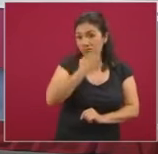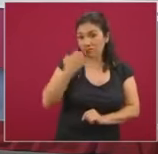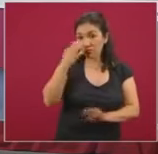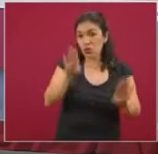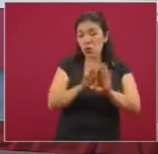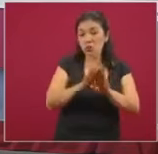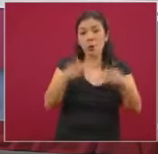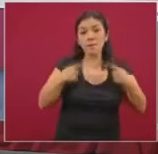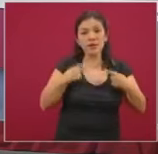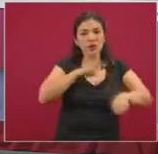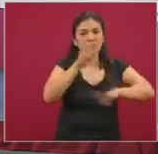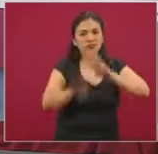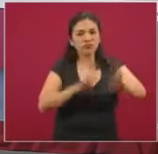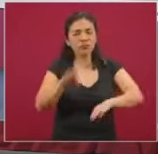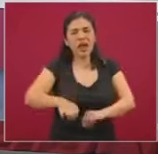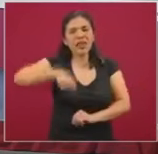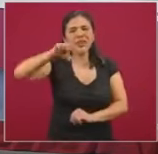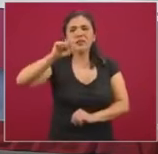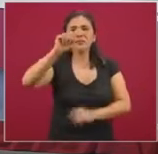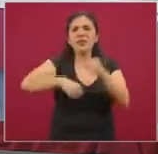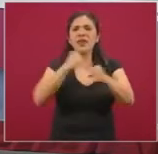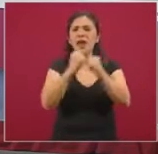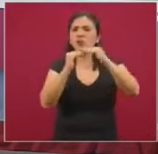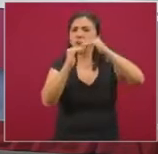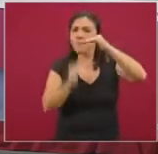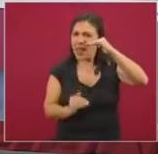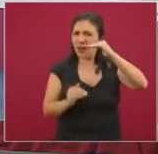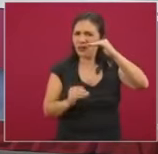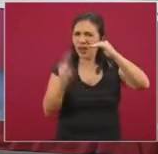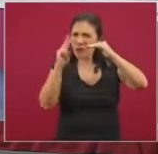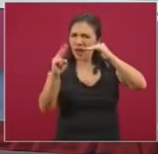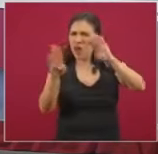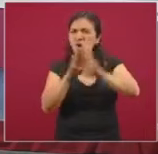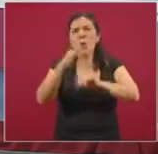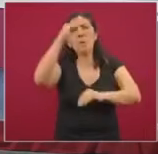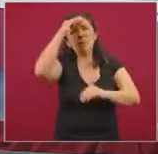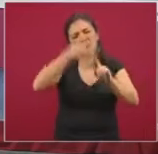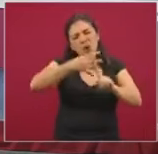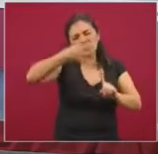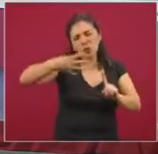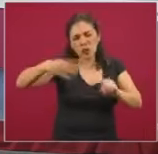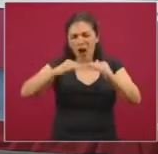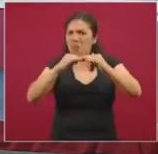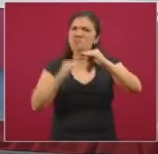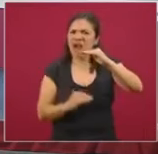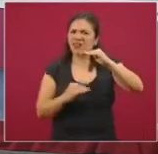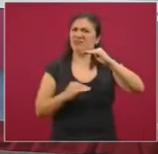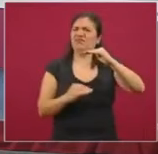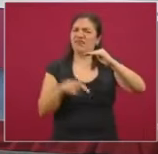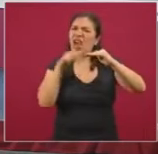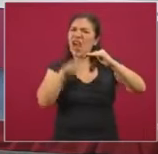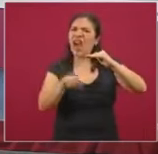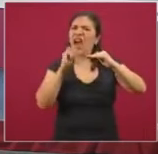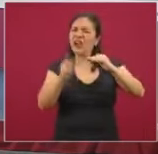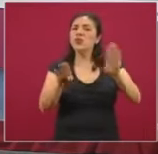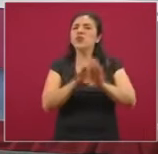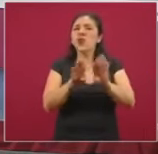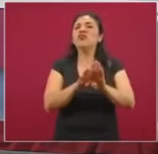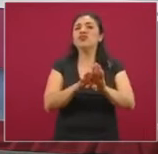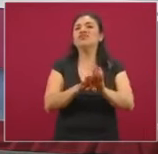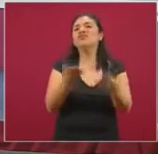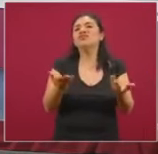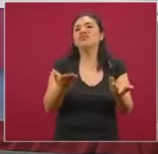las muertes en menores de 20 años siempre por debajo de lo que se hubiera esperado, habla un poco de estas limitantes que